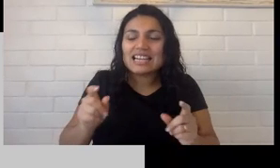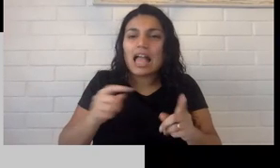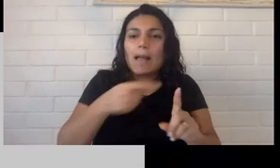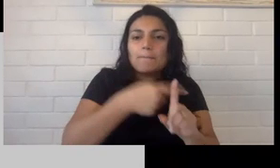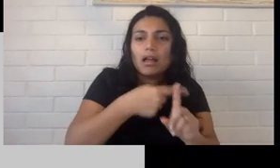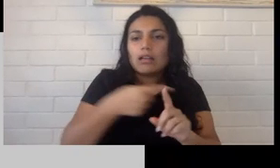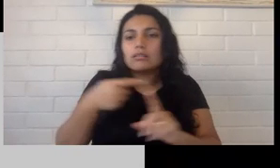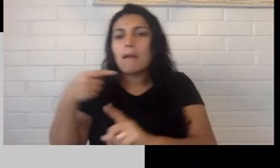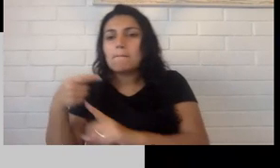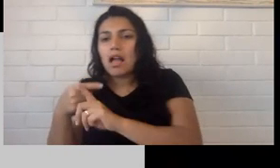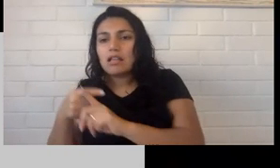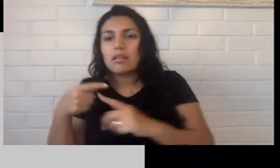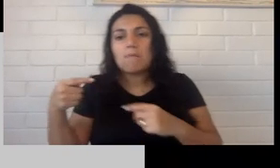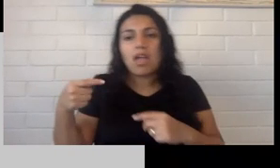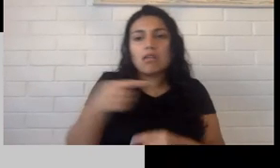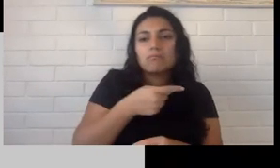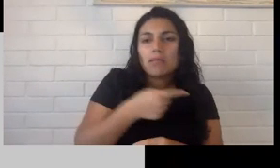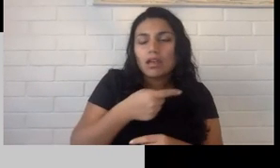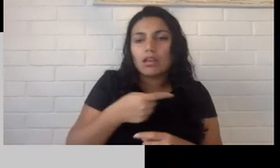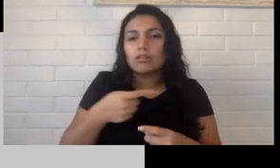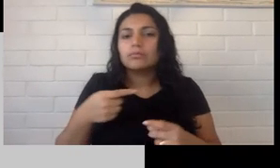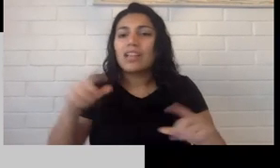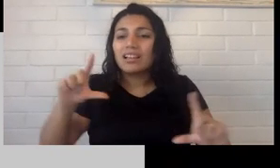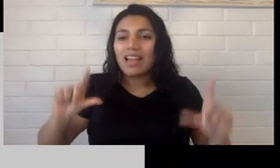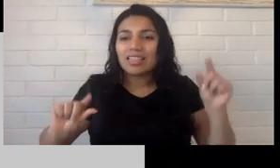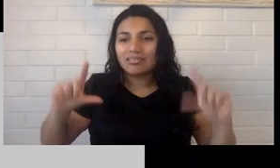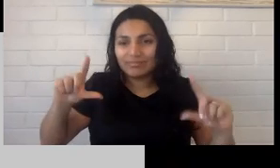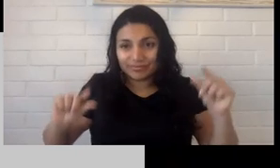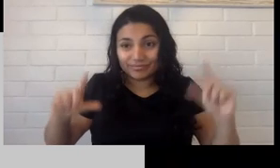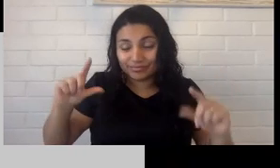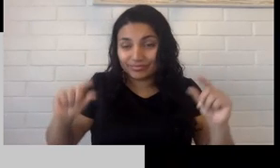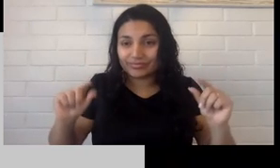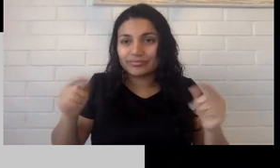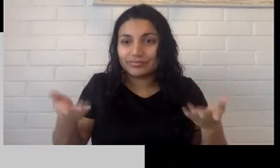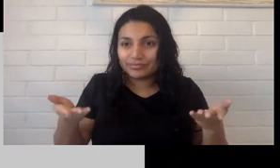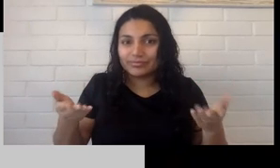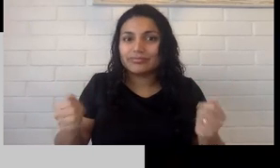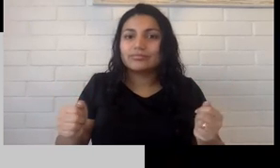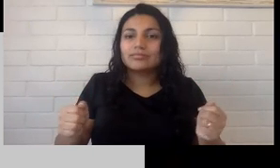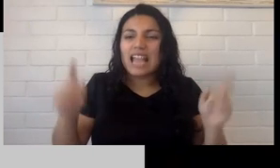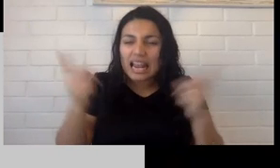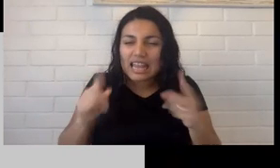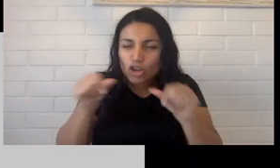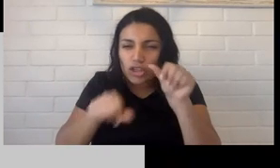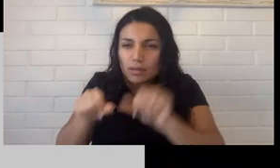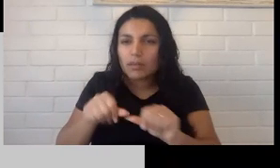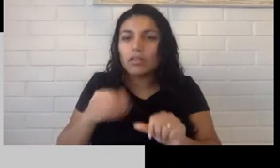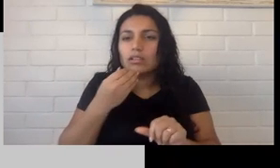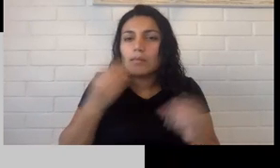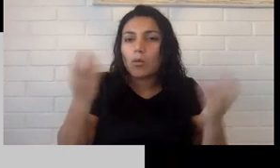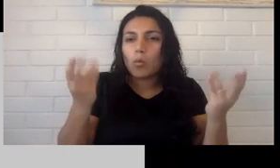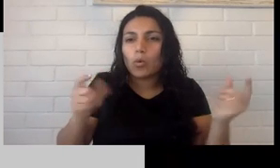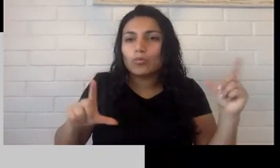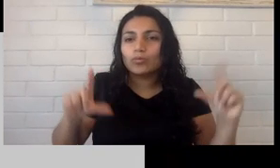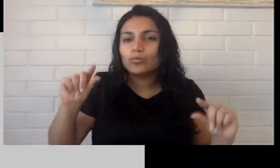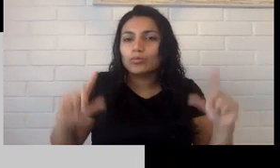de eléctrica, el gradiente de concentración y el gradiente eléctrico, y tiene que haber un